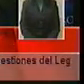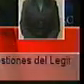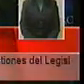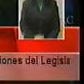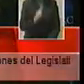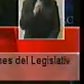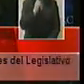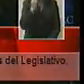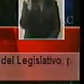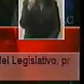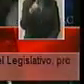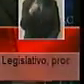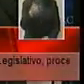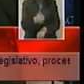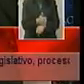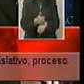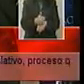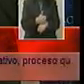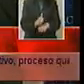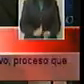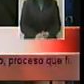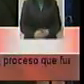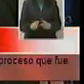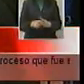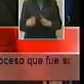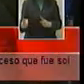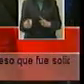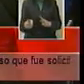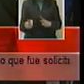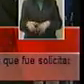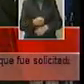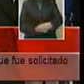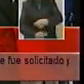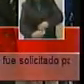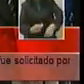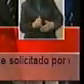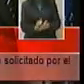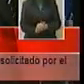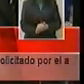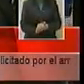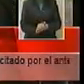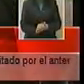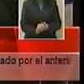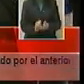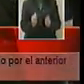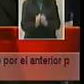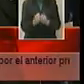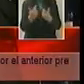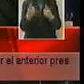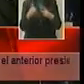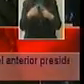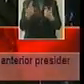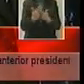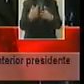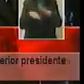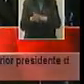Es muy grave que un asesor salga hacer negociaciones con terroristas que están